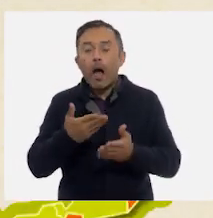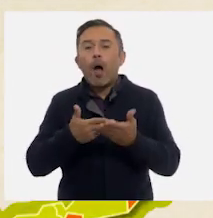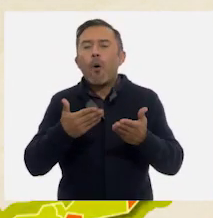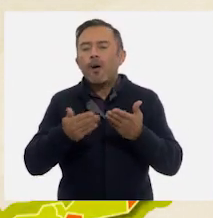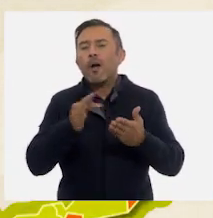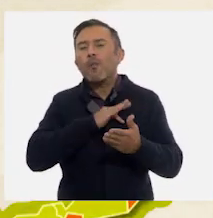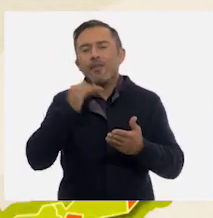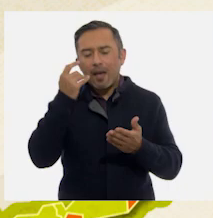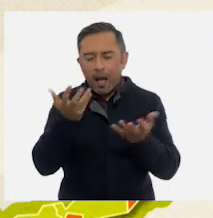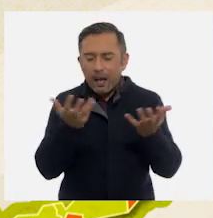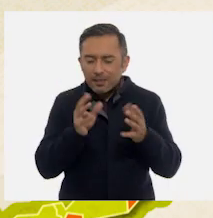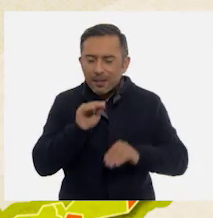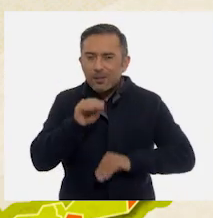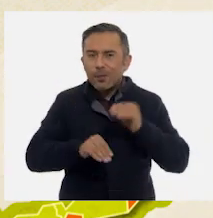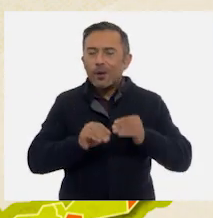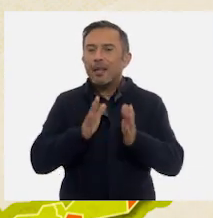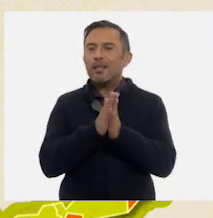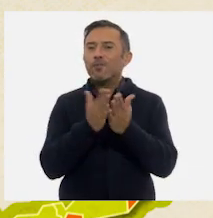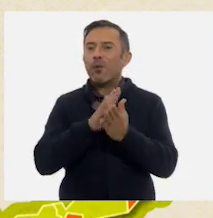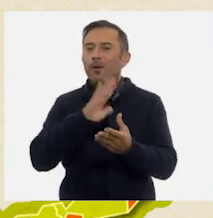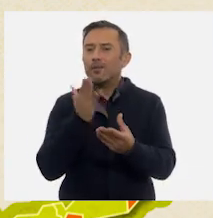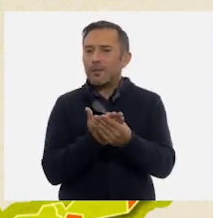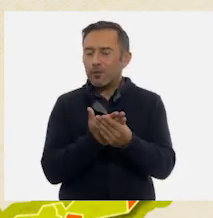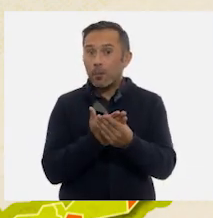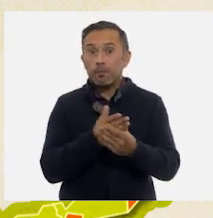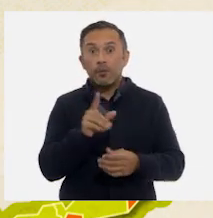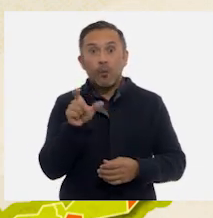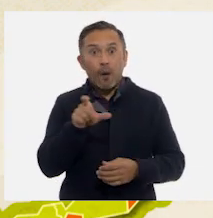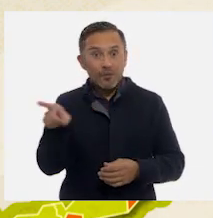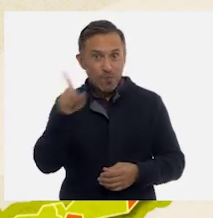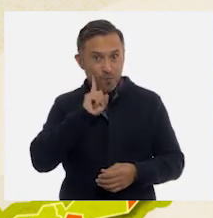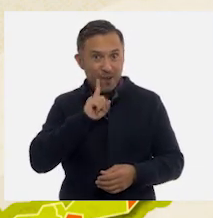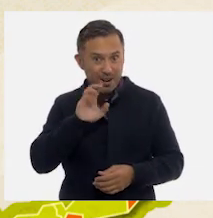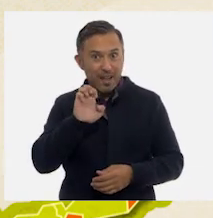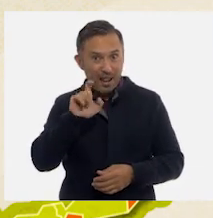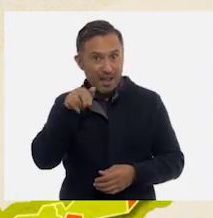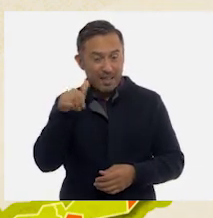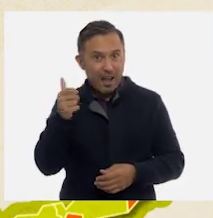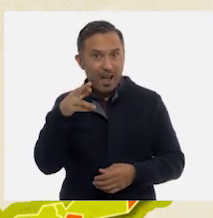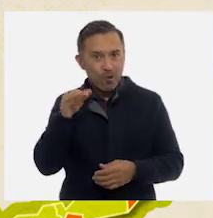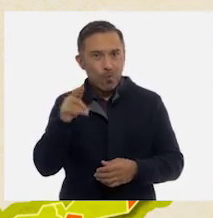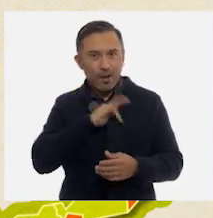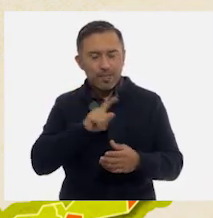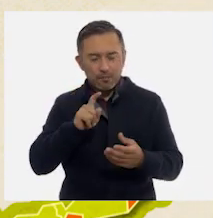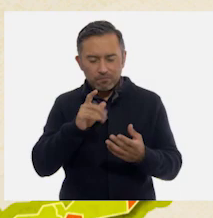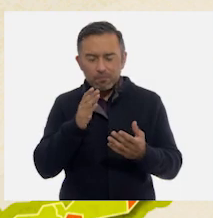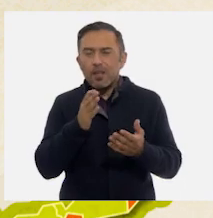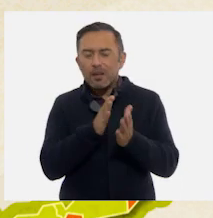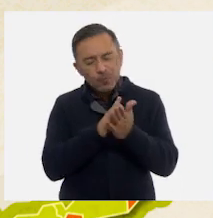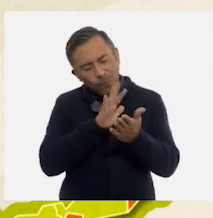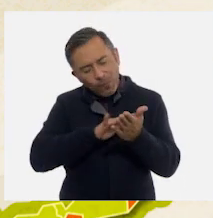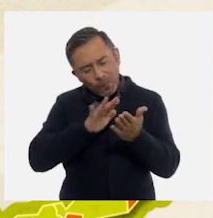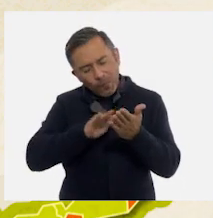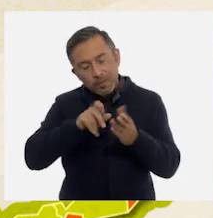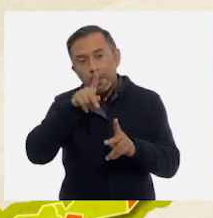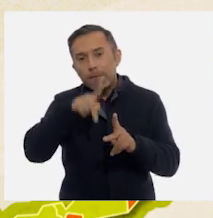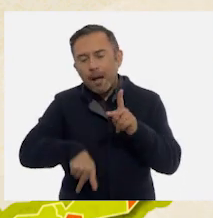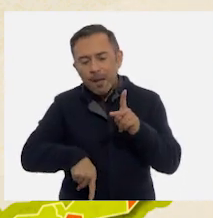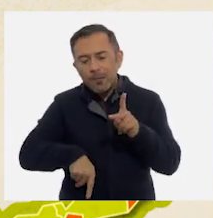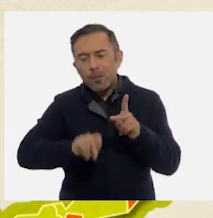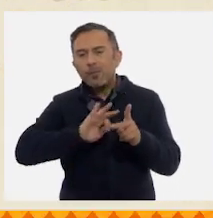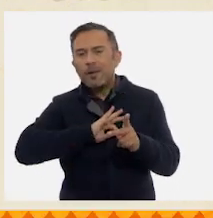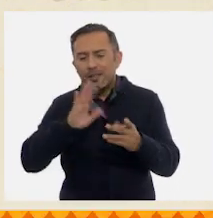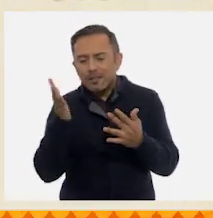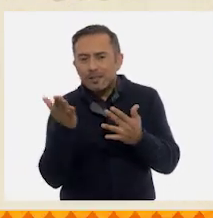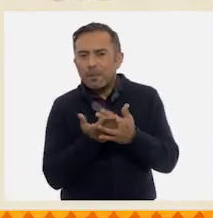en las manos uno de los libros de Elena Garro, podremos marcar en qué página nos quedamos con un separador hecho por nosotros